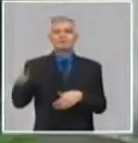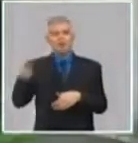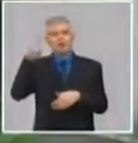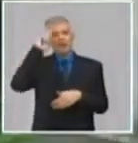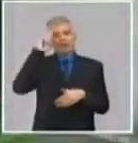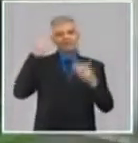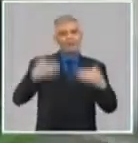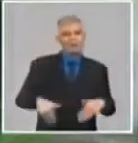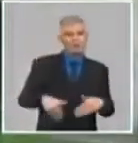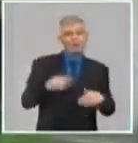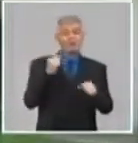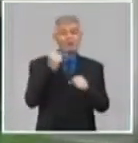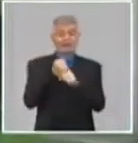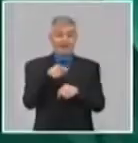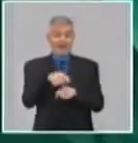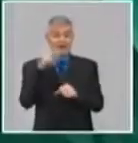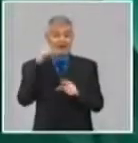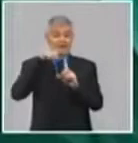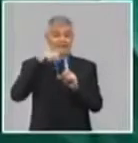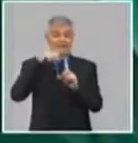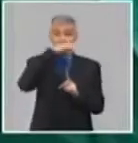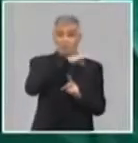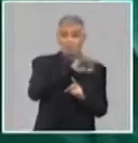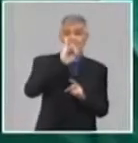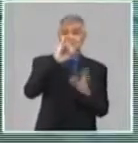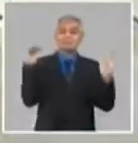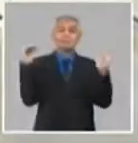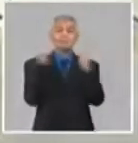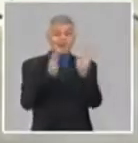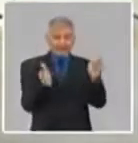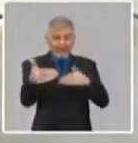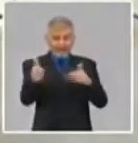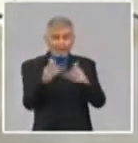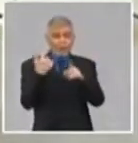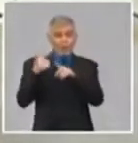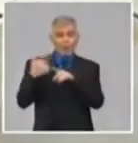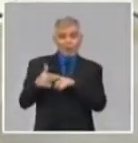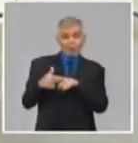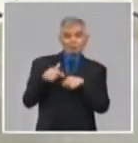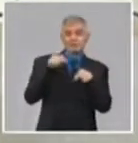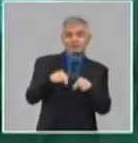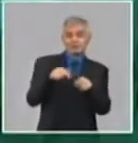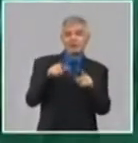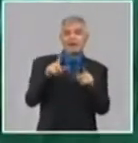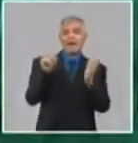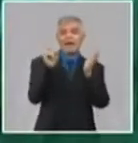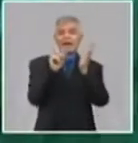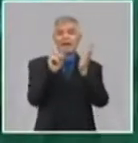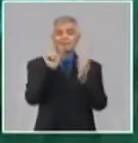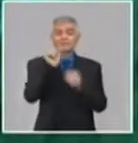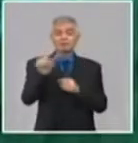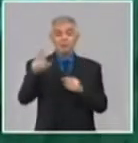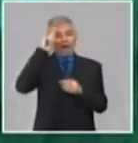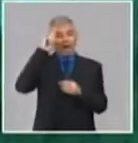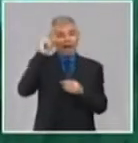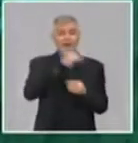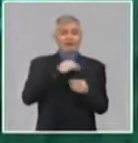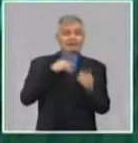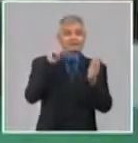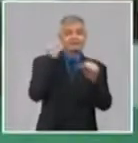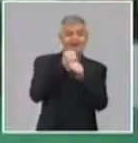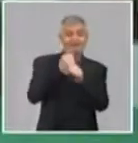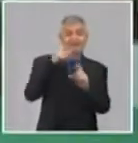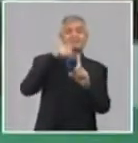interactúa con las tecnologías. Más de 7.000 equipos están bajo la mirada de los electromédicos en Holguín. Han